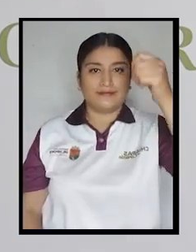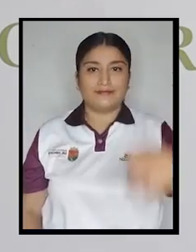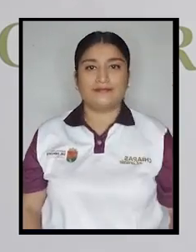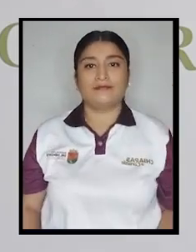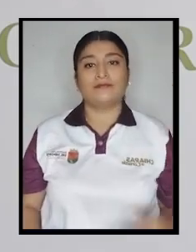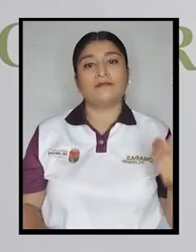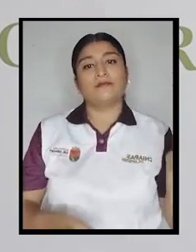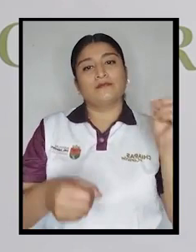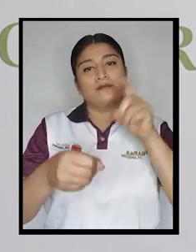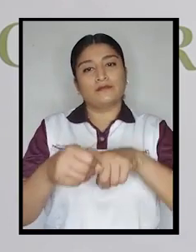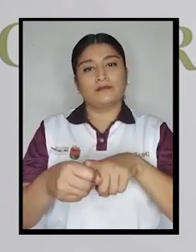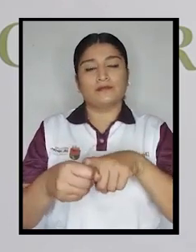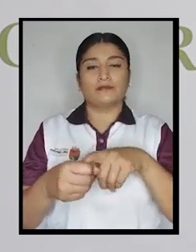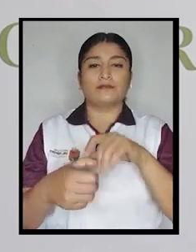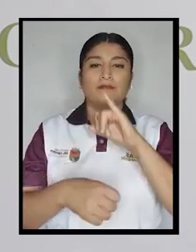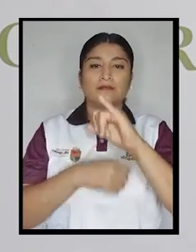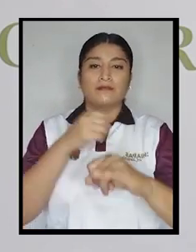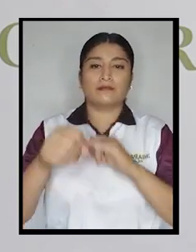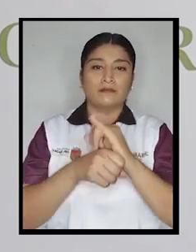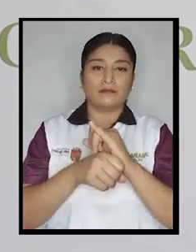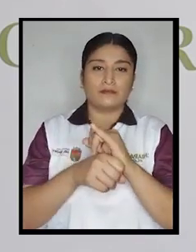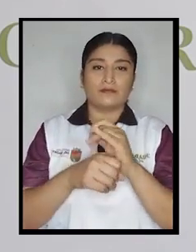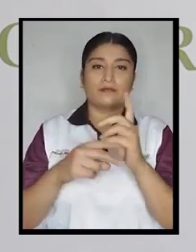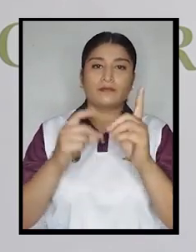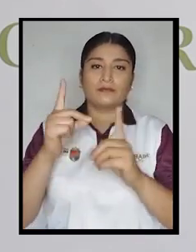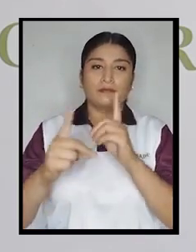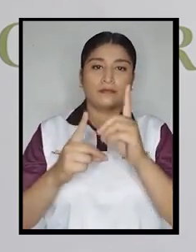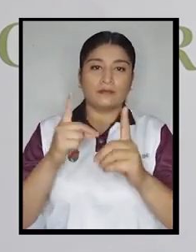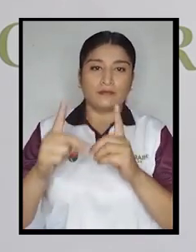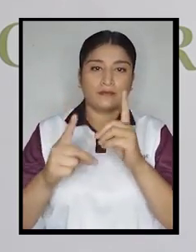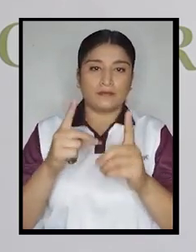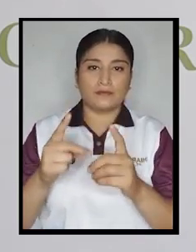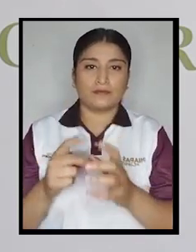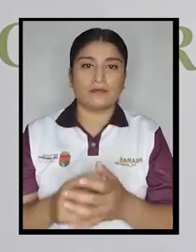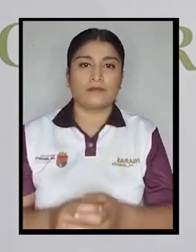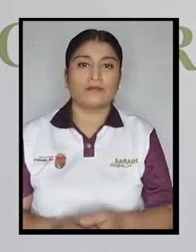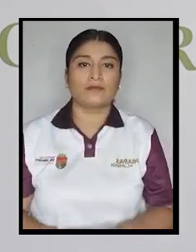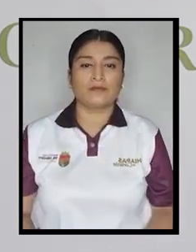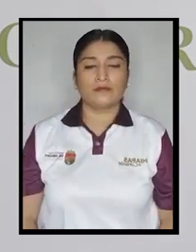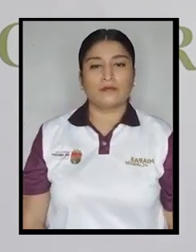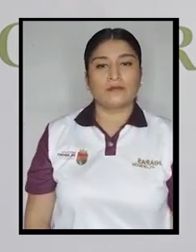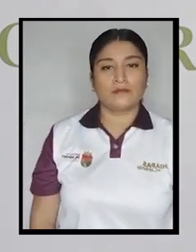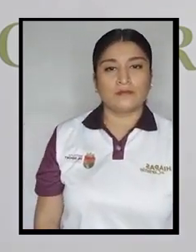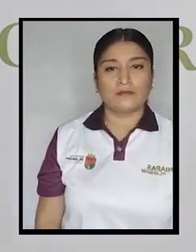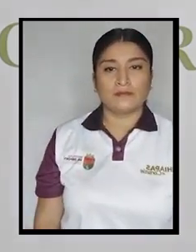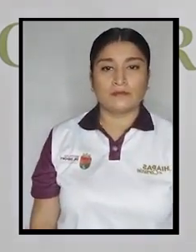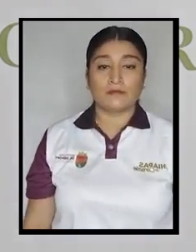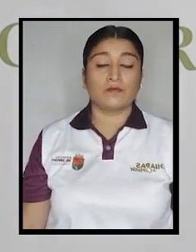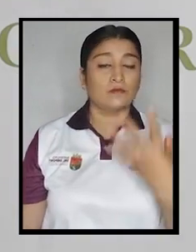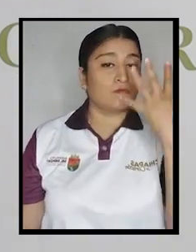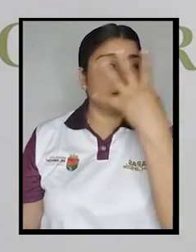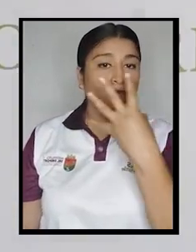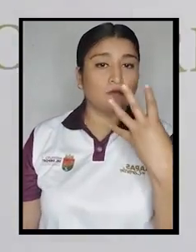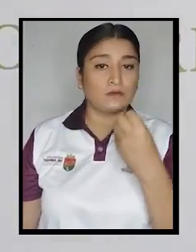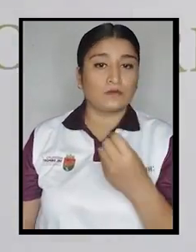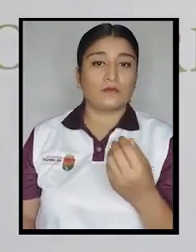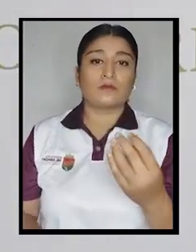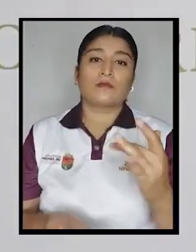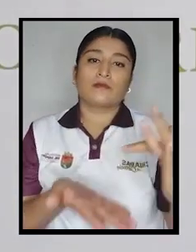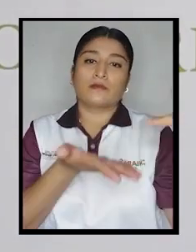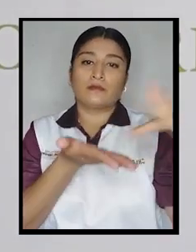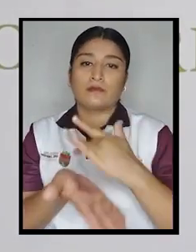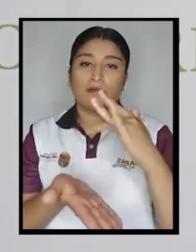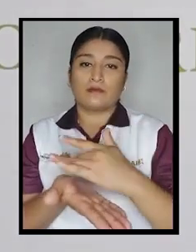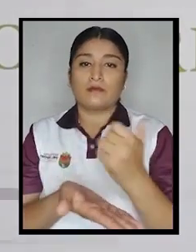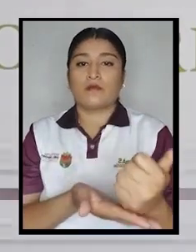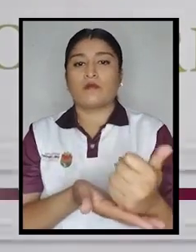la oportunidad de estar en el Indeporte y de estar en este proyecto de natación. Es muy